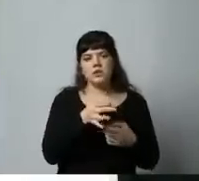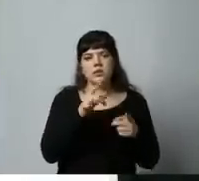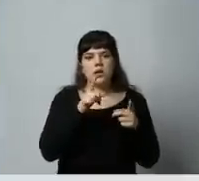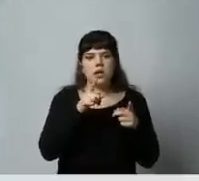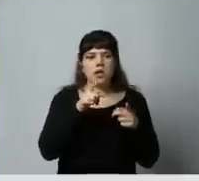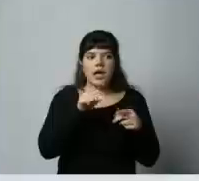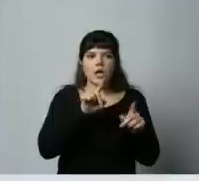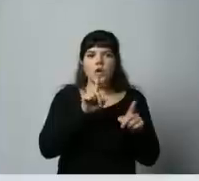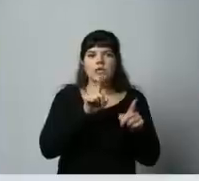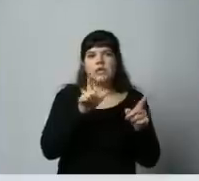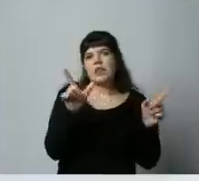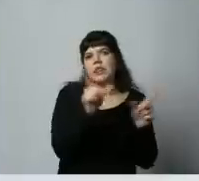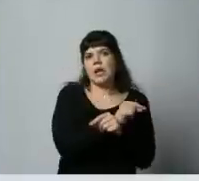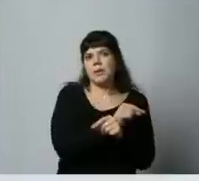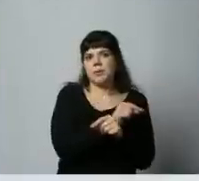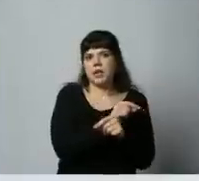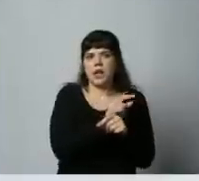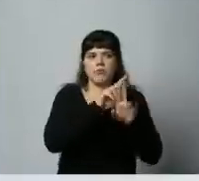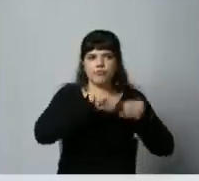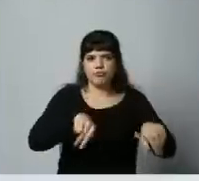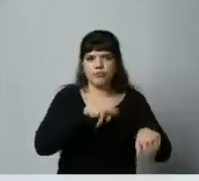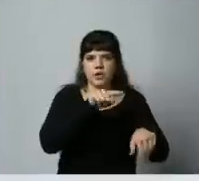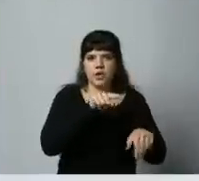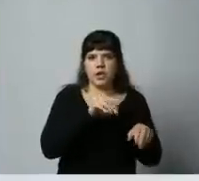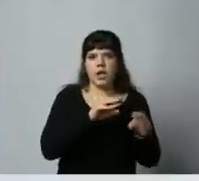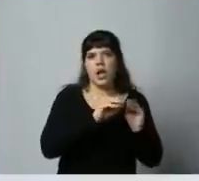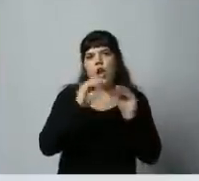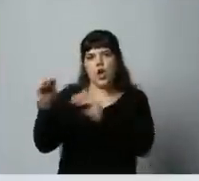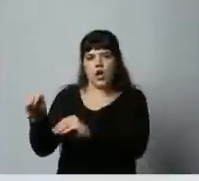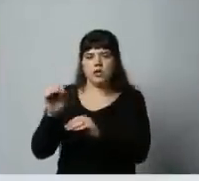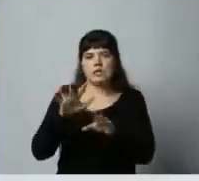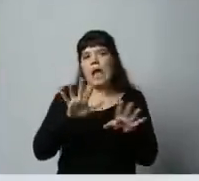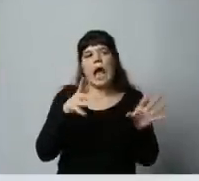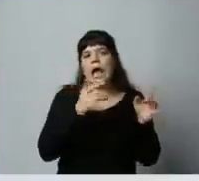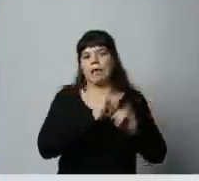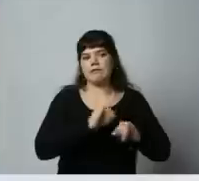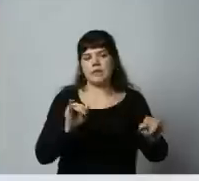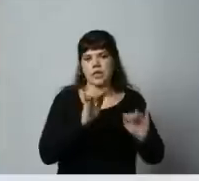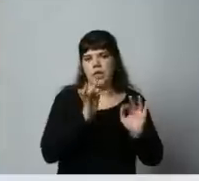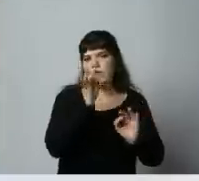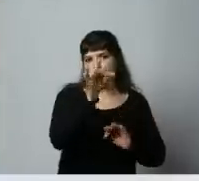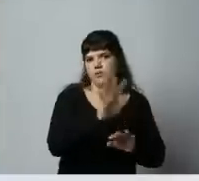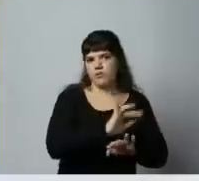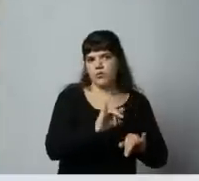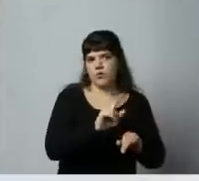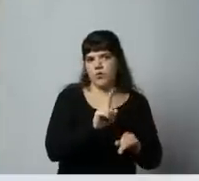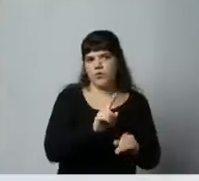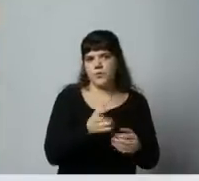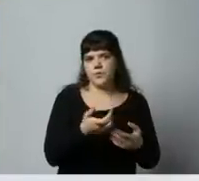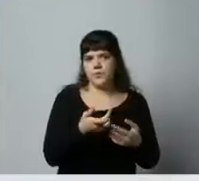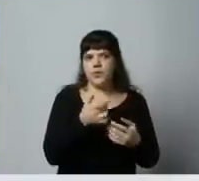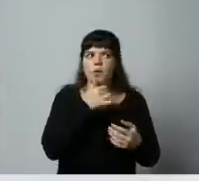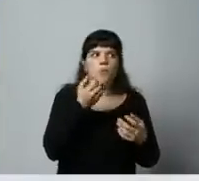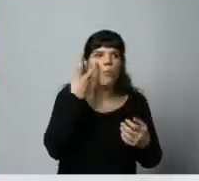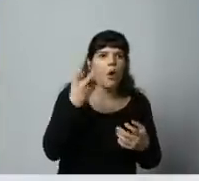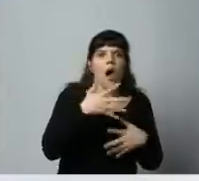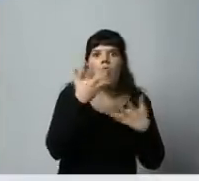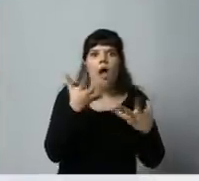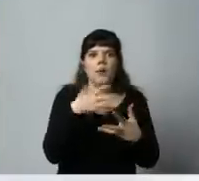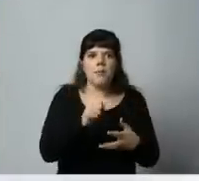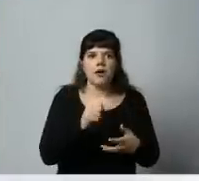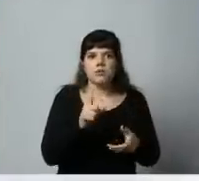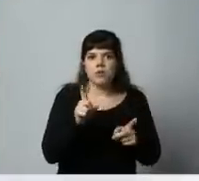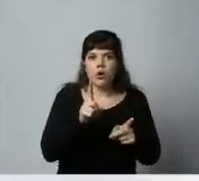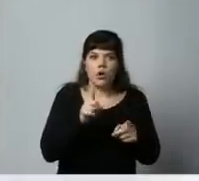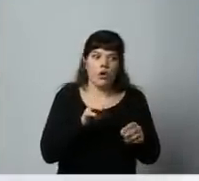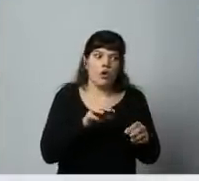efecto es decir No es que ya la anularon y las familias digan ta esto ya no va a pasar buscar alguna otra solución O que se pueda Buscar una alternativa la